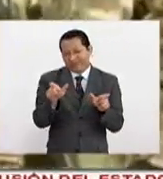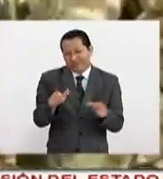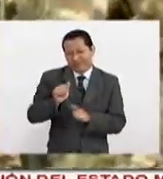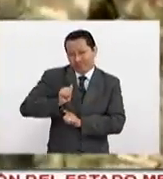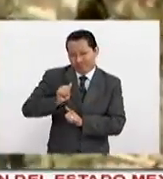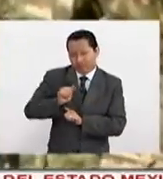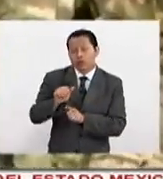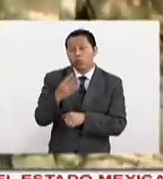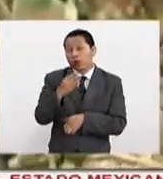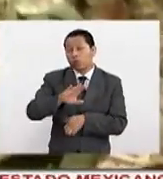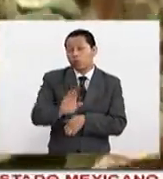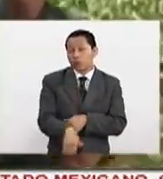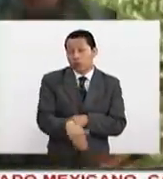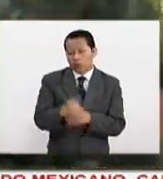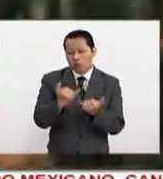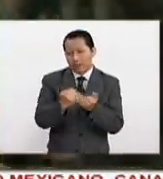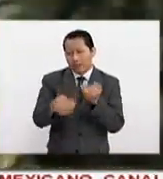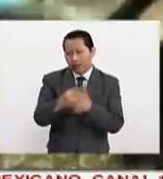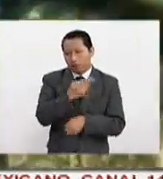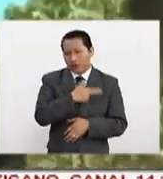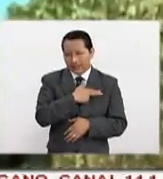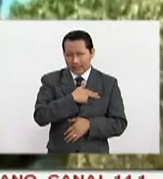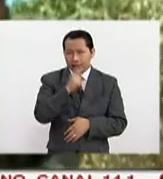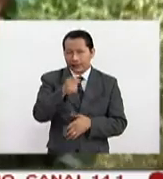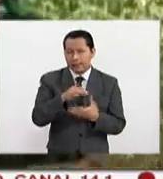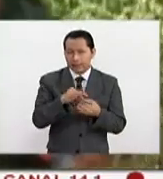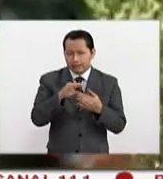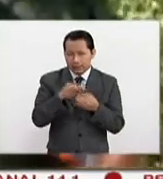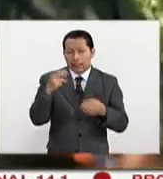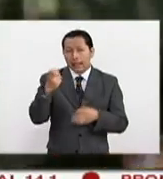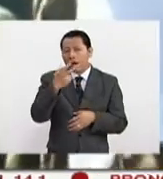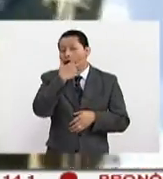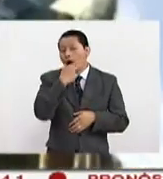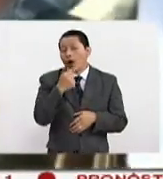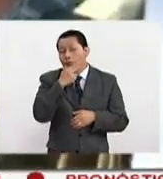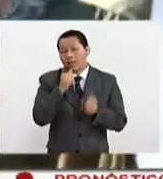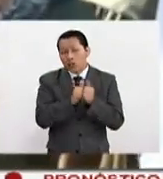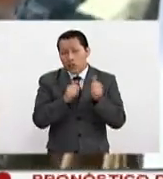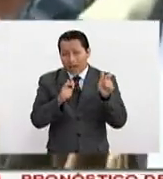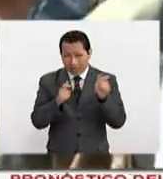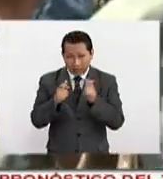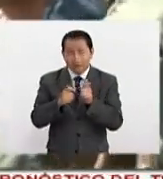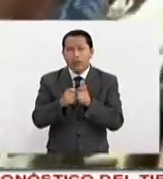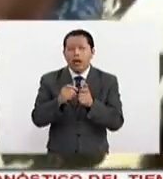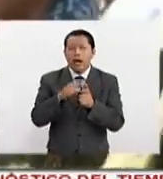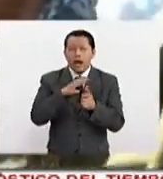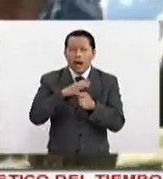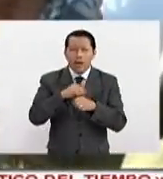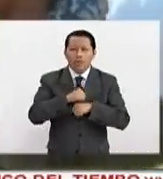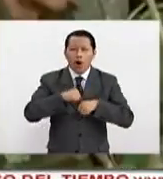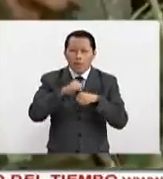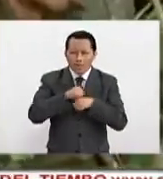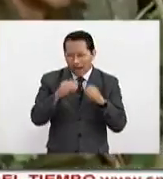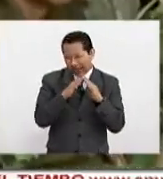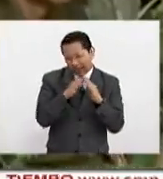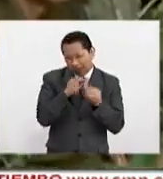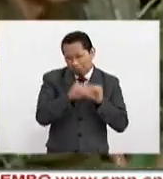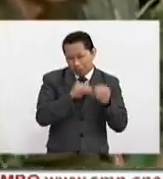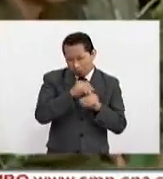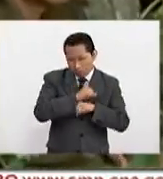y 14 más resultaron heridas. También precisó que en el ataque hombres armados lanzaron explosivos caseros y dispararon